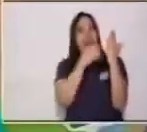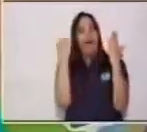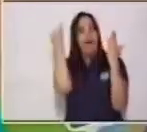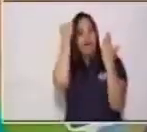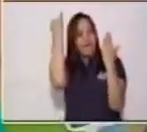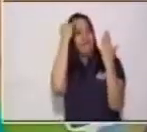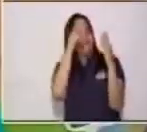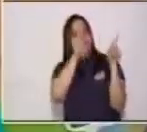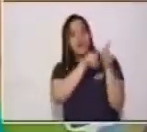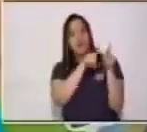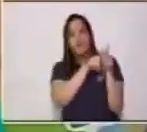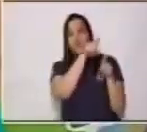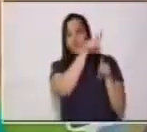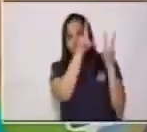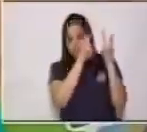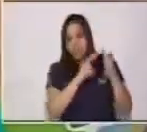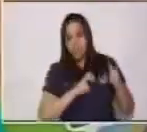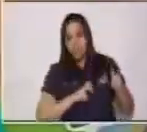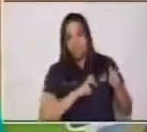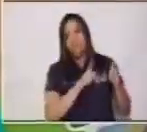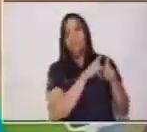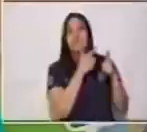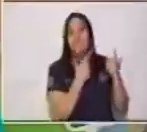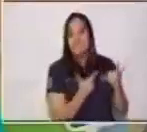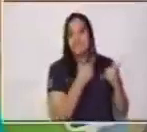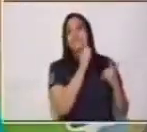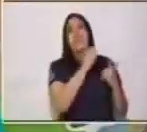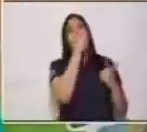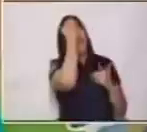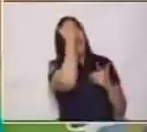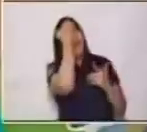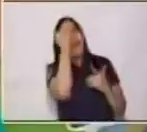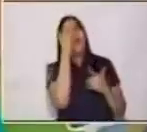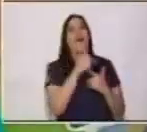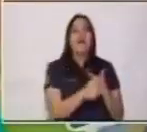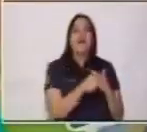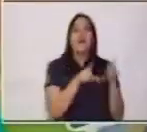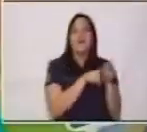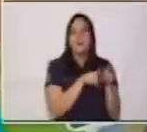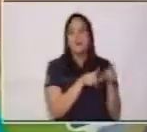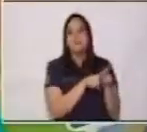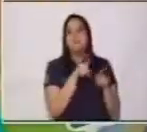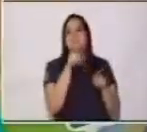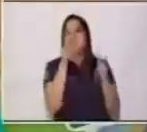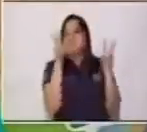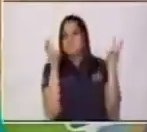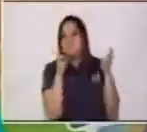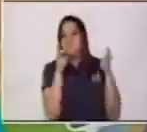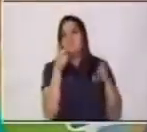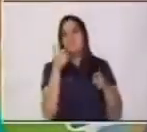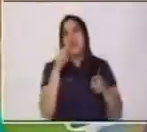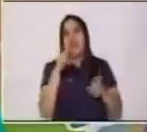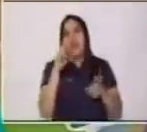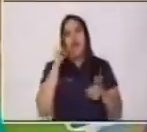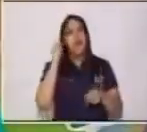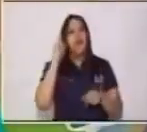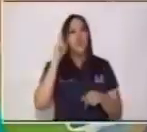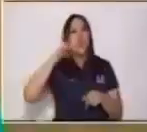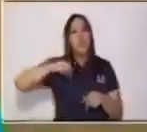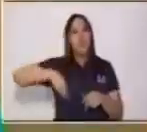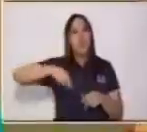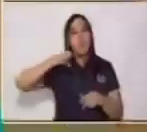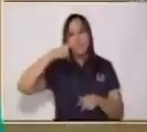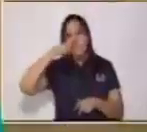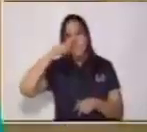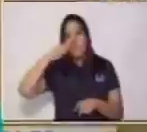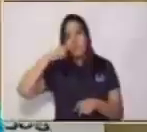en la investigación. En ese sentido entonces vas a estar ya desarrollando una trama argumentativa y va a hacer uso de hechos